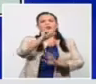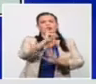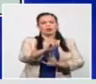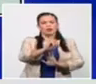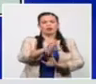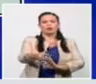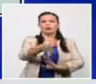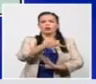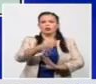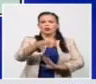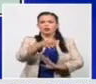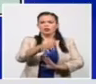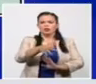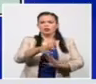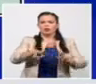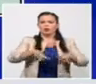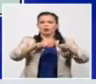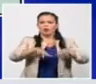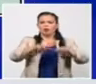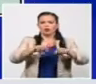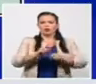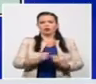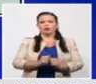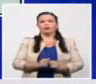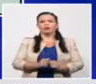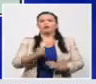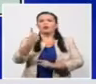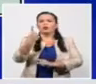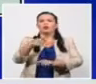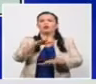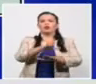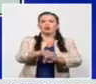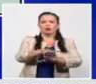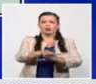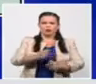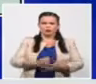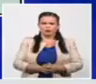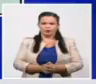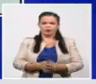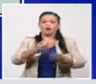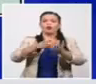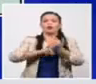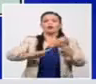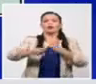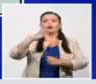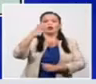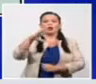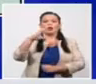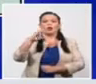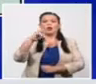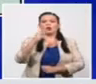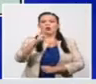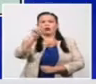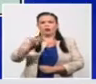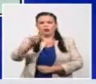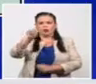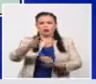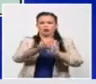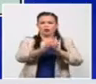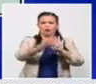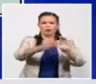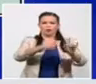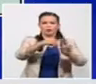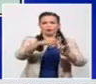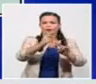1 del municipio de Chambas. En Camagüey, los 2 pacientes diagnosticados autóctonos del